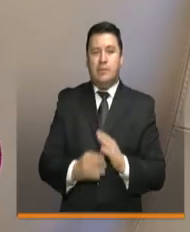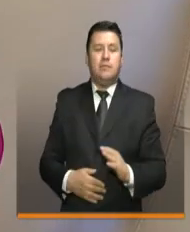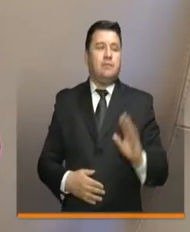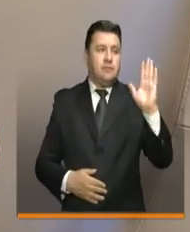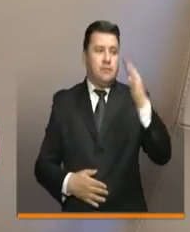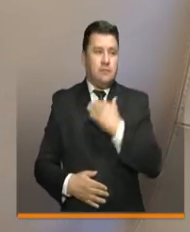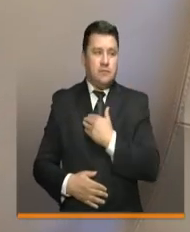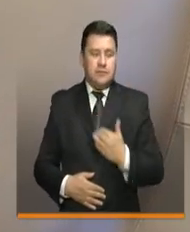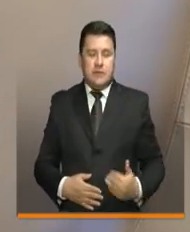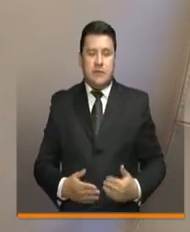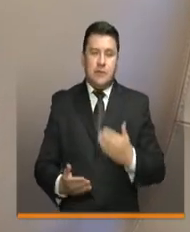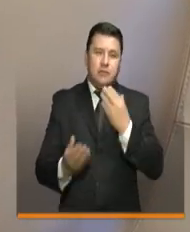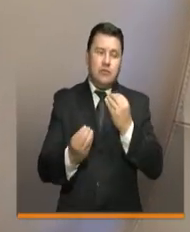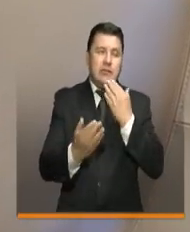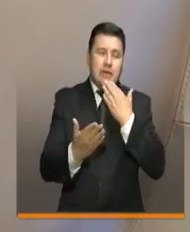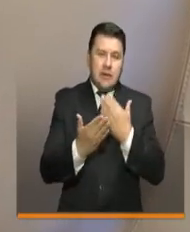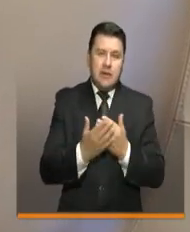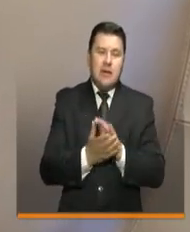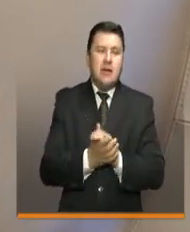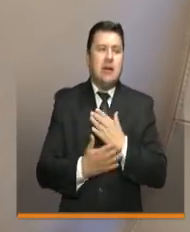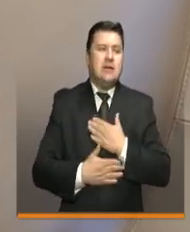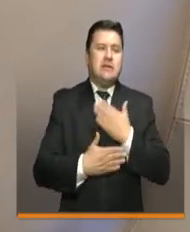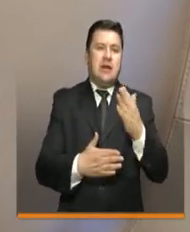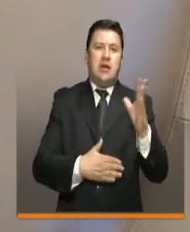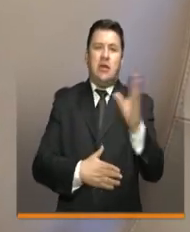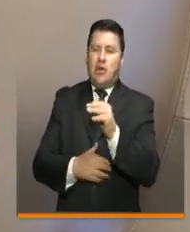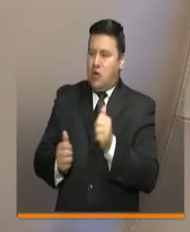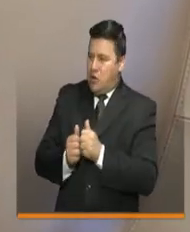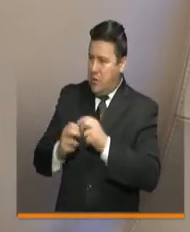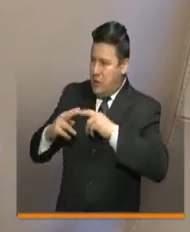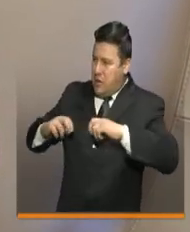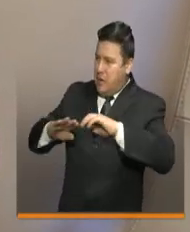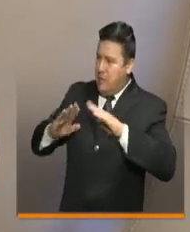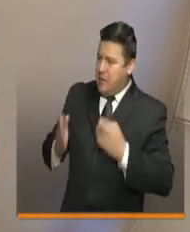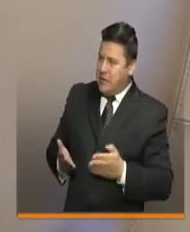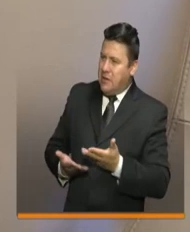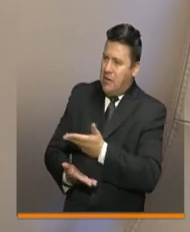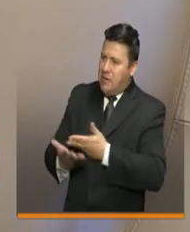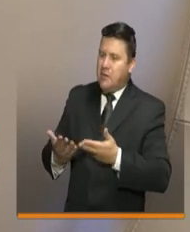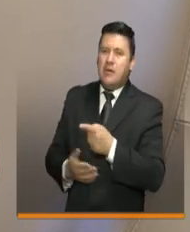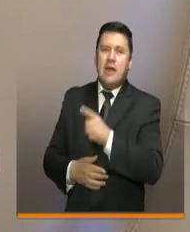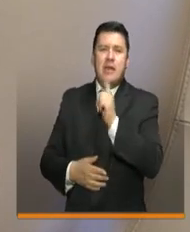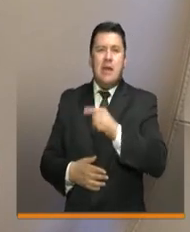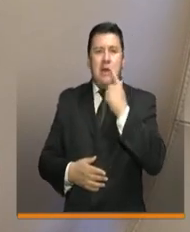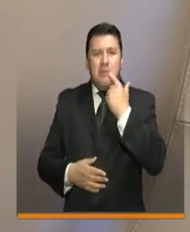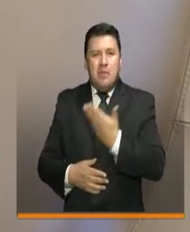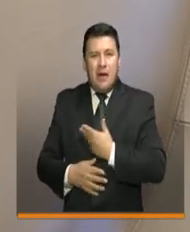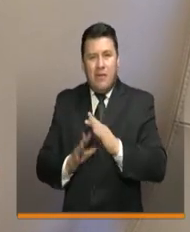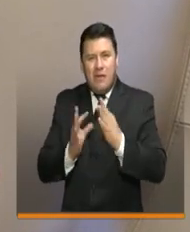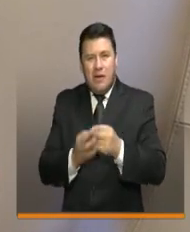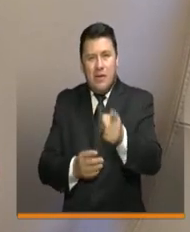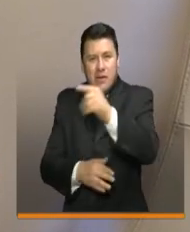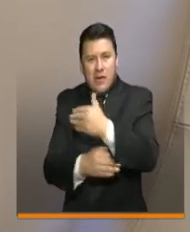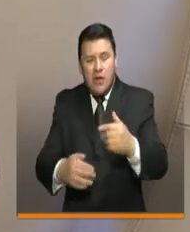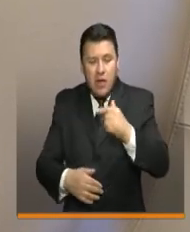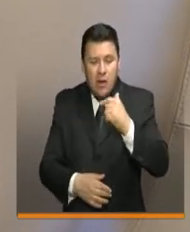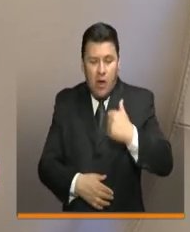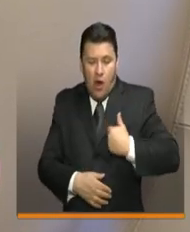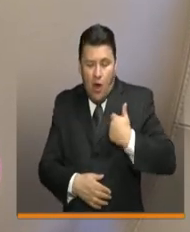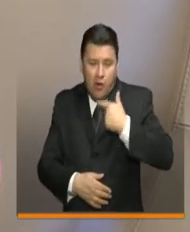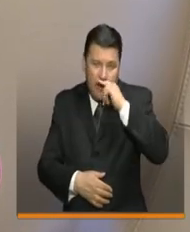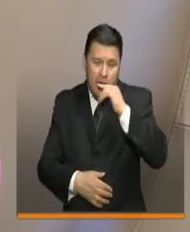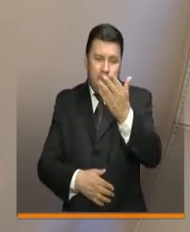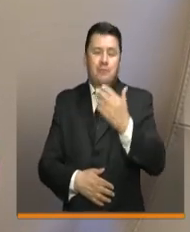Bueno, presidente, muchas gracias. Un saludo a usted, a todos los compañeros de mesa y sobre todo a esos padres de familia, niños y jóvenes que nos